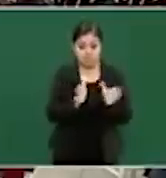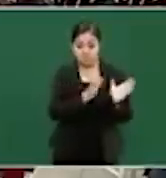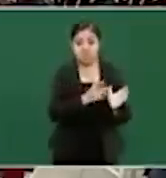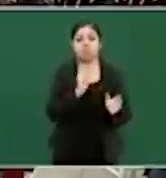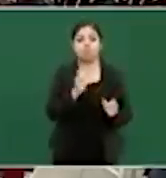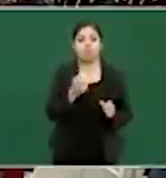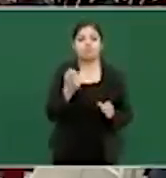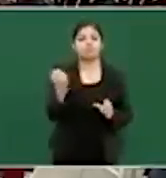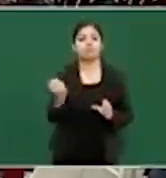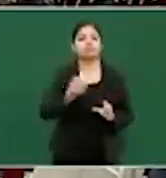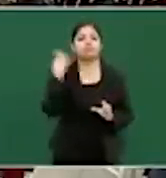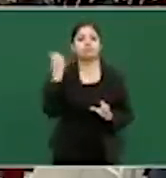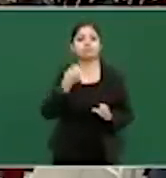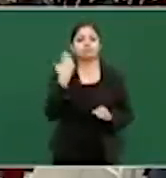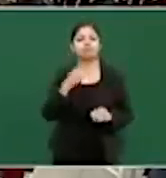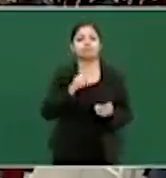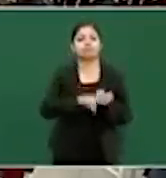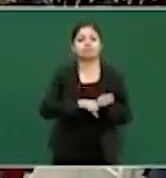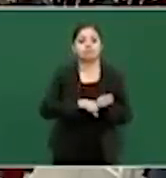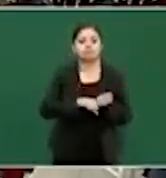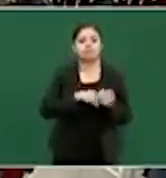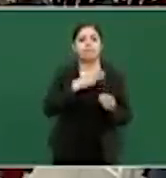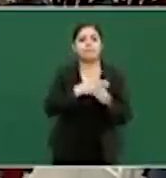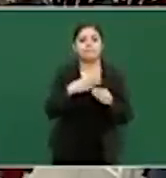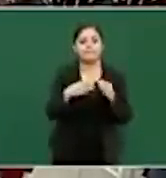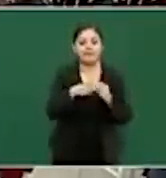de diferente tipo de material aéreo